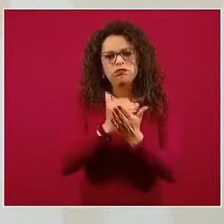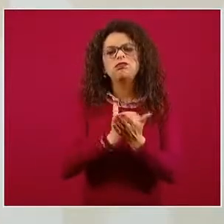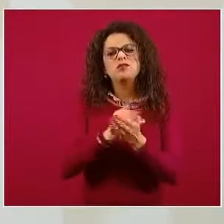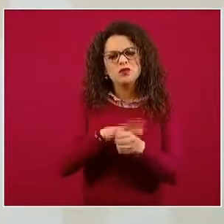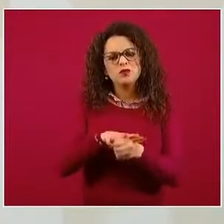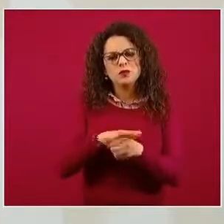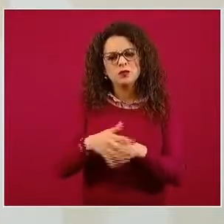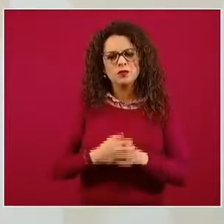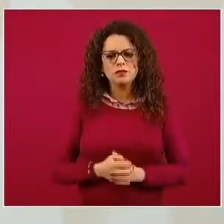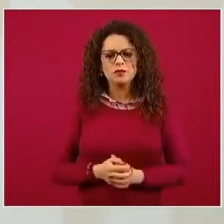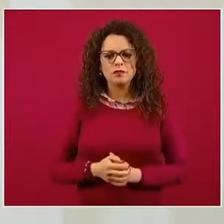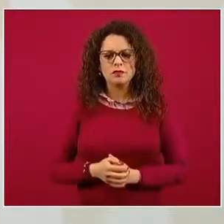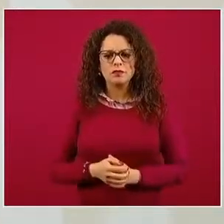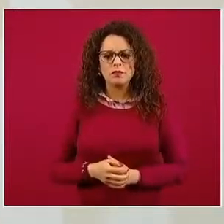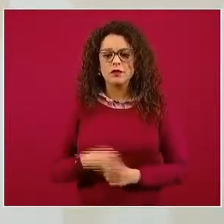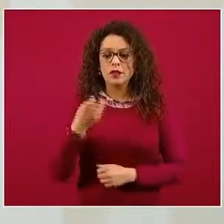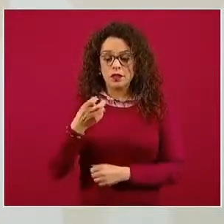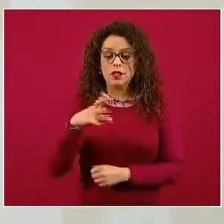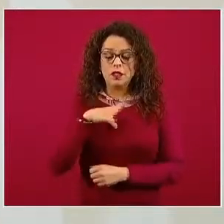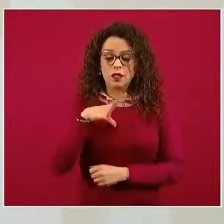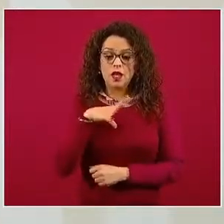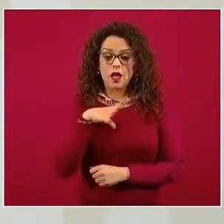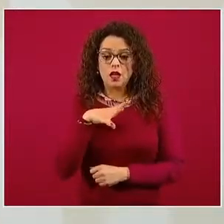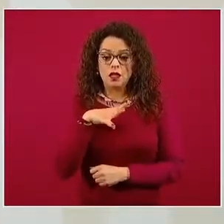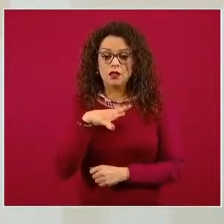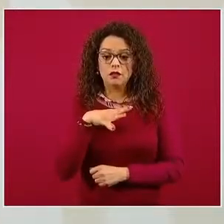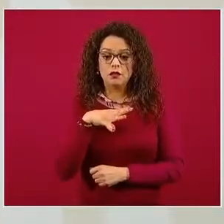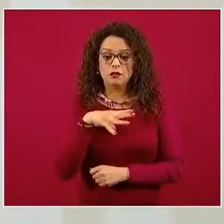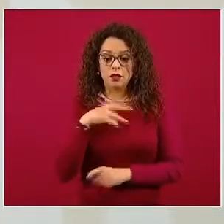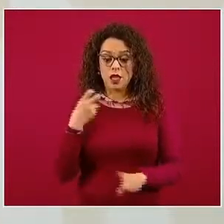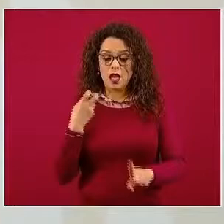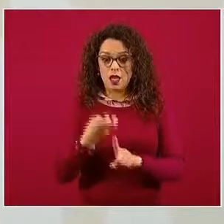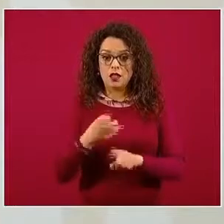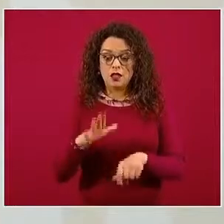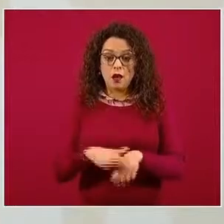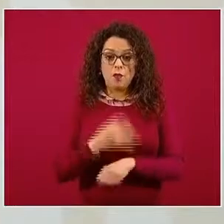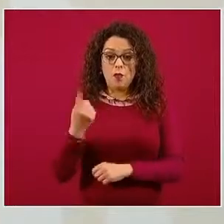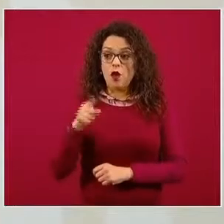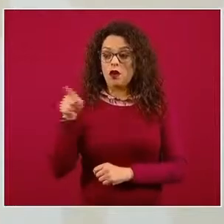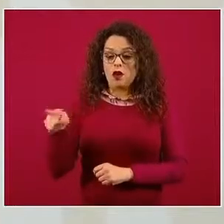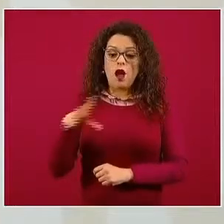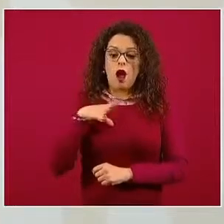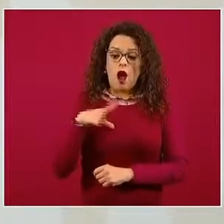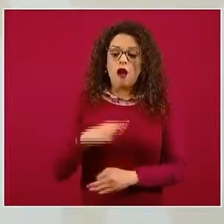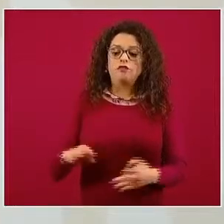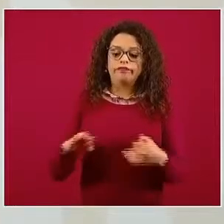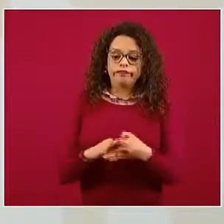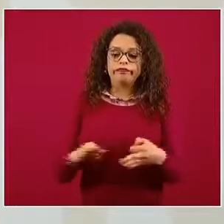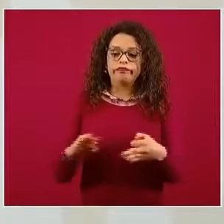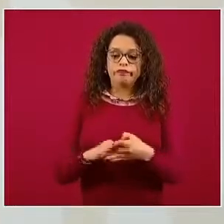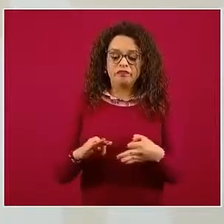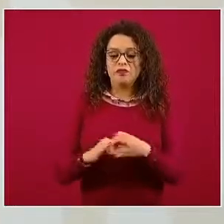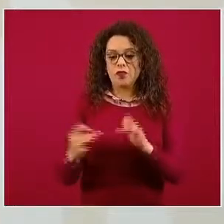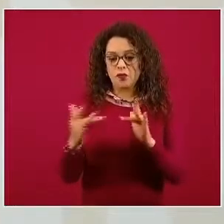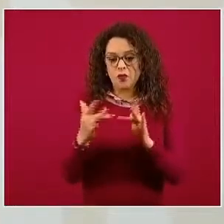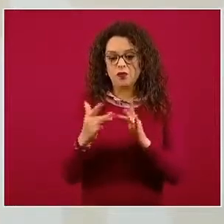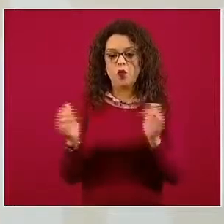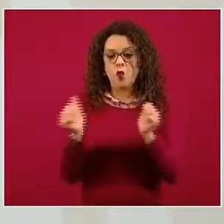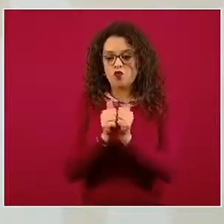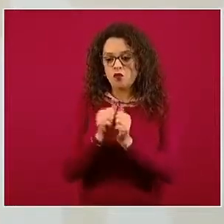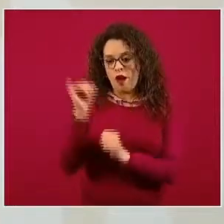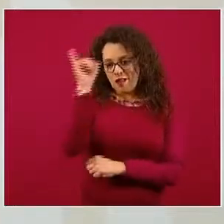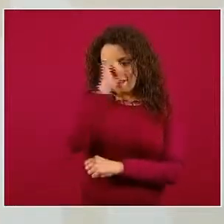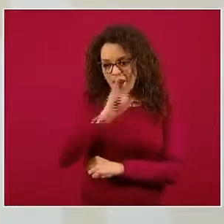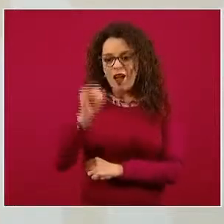que cubre mucho de este apartado, dado que ellos están en constante relación con los patrones